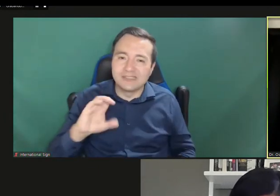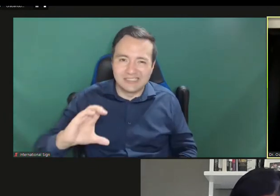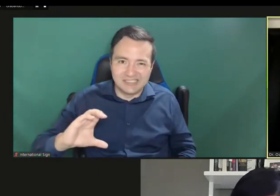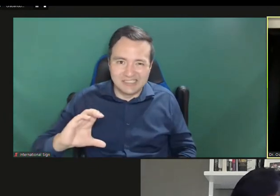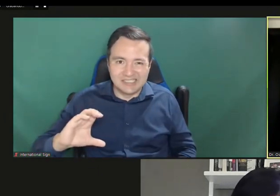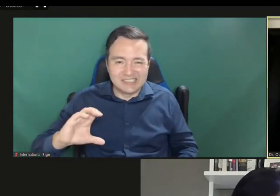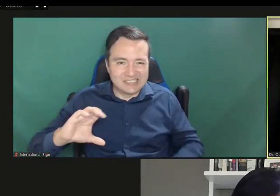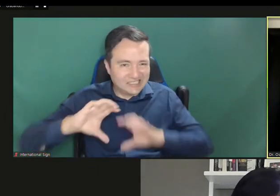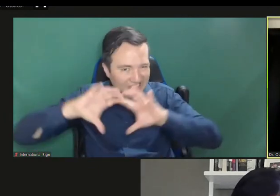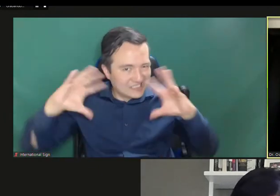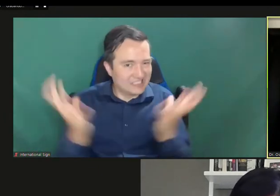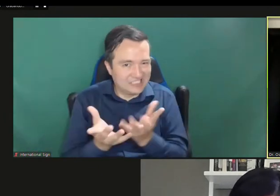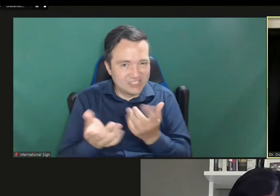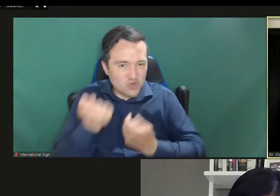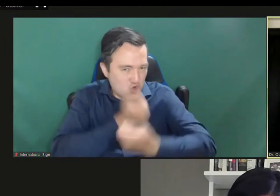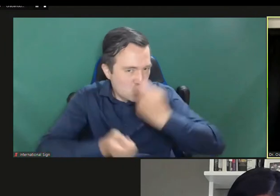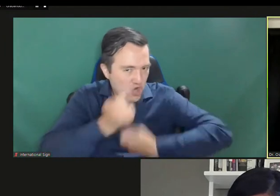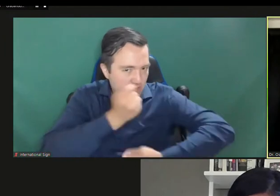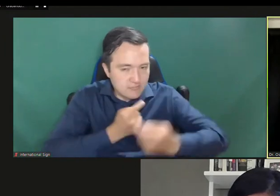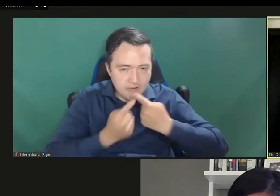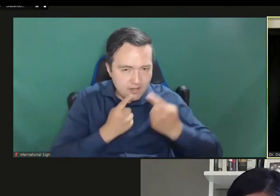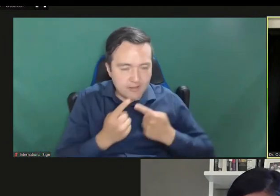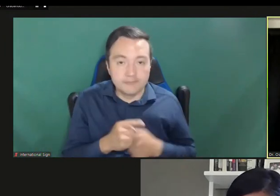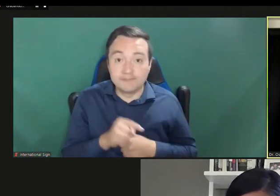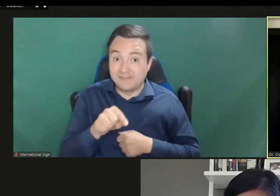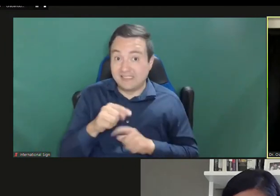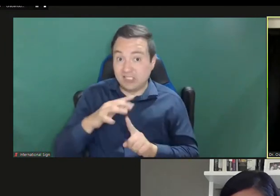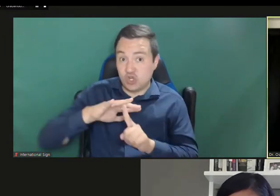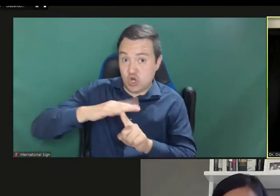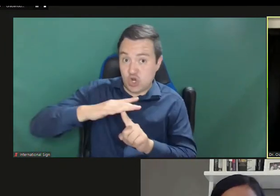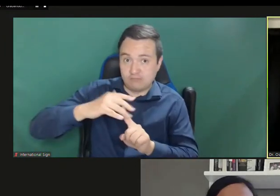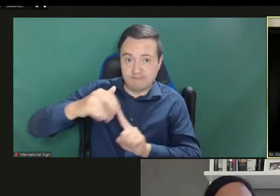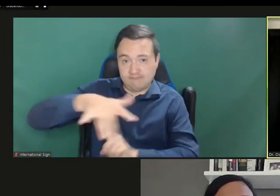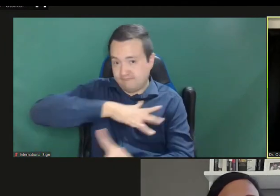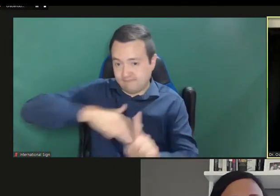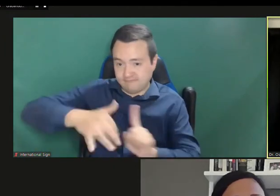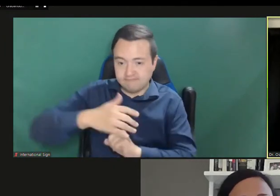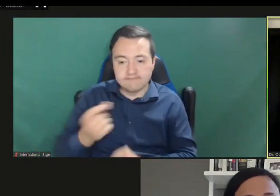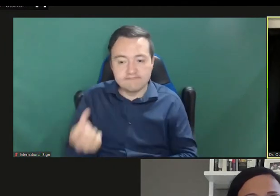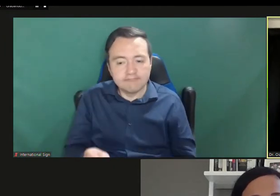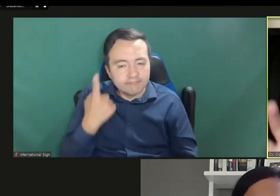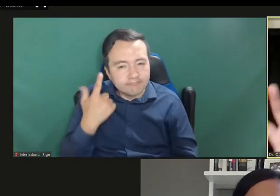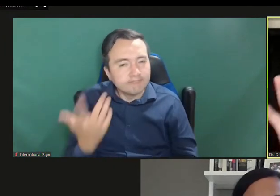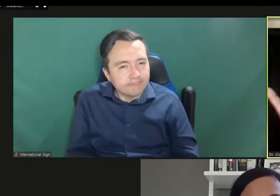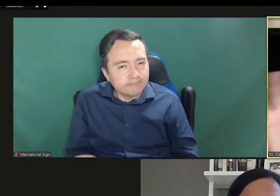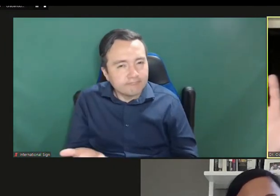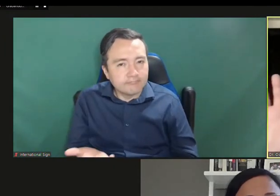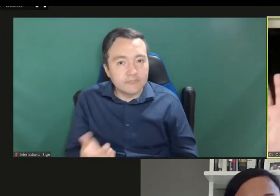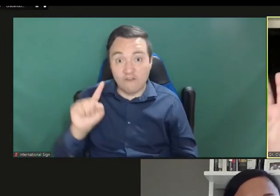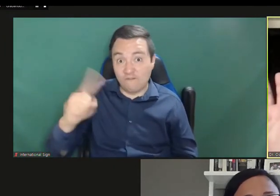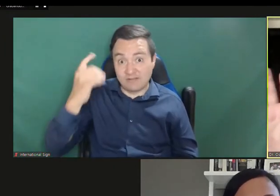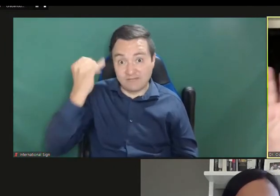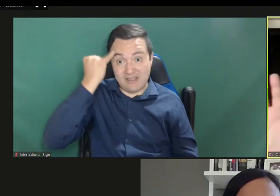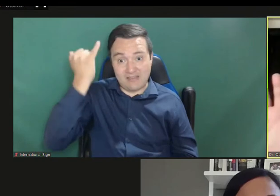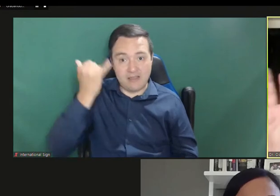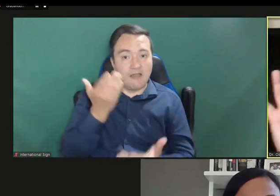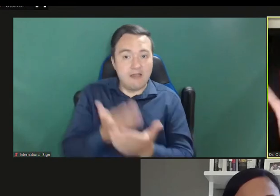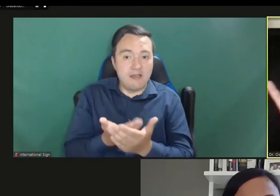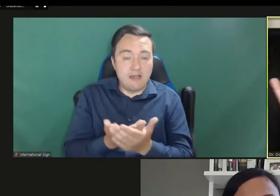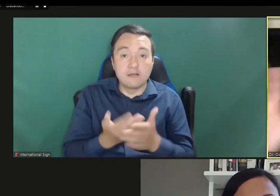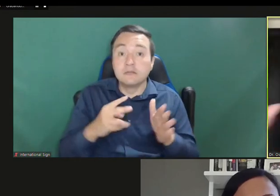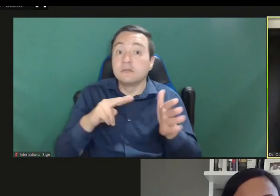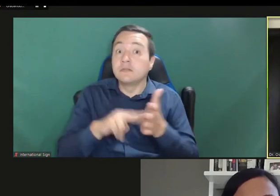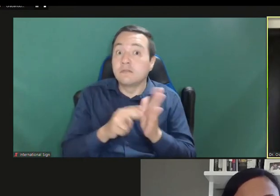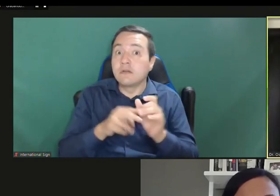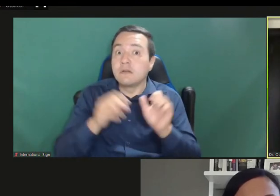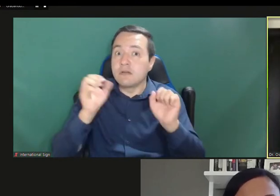desarticulando entonces en este contexto conectando un poquito con la primera idea siempre ponerlo está bien hay que